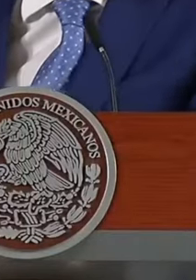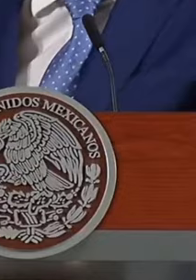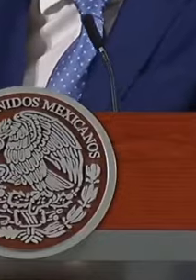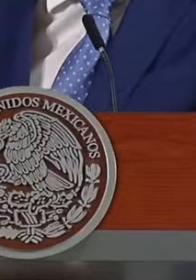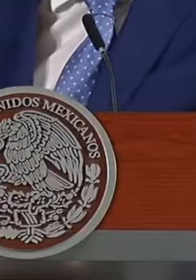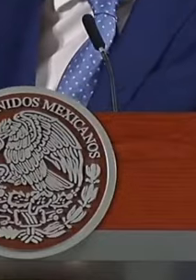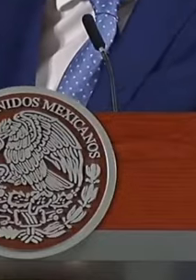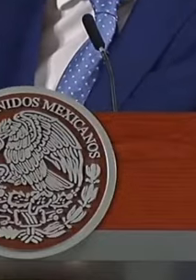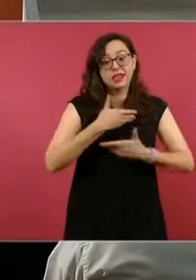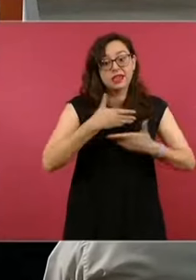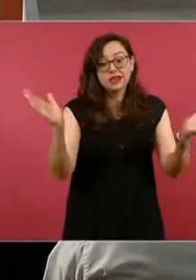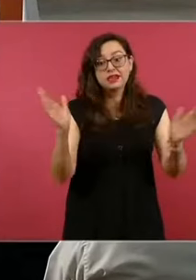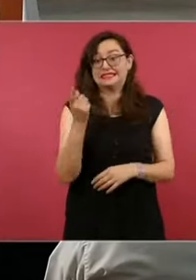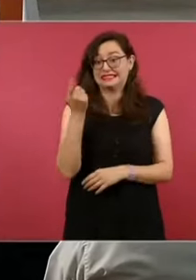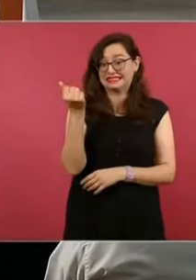en